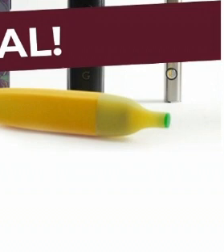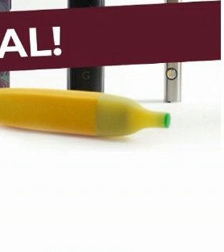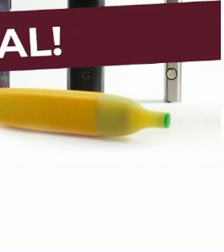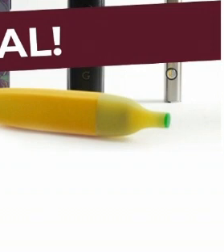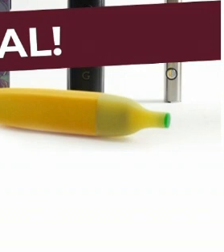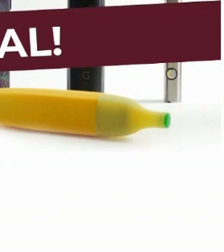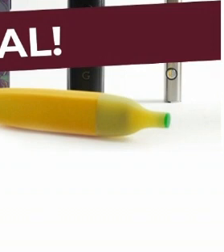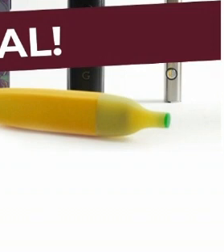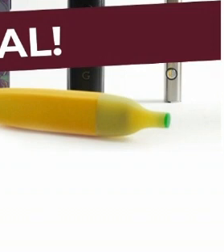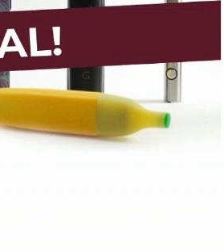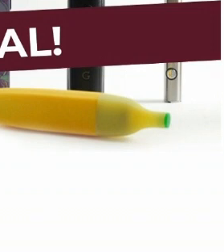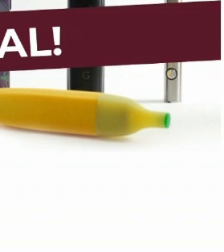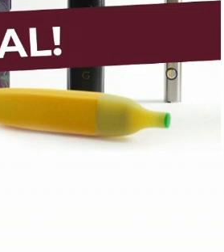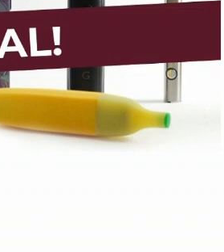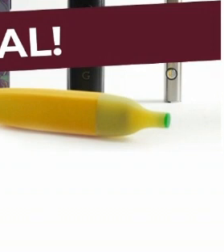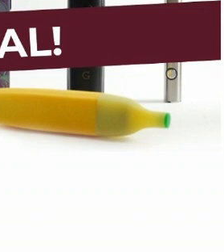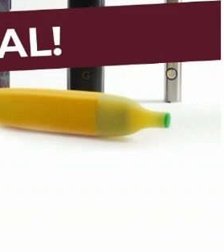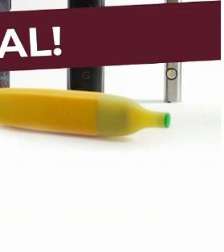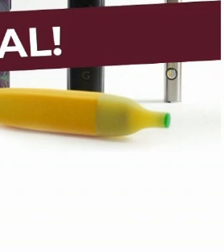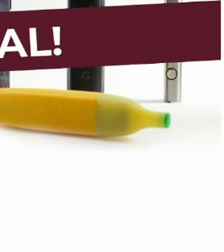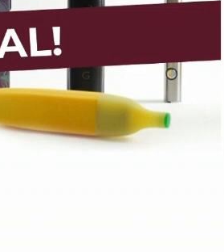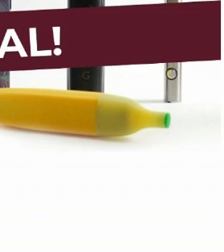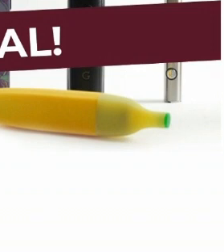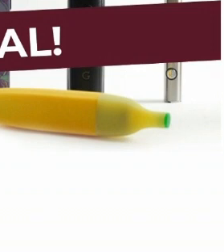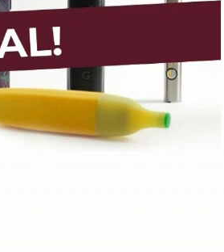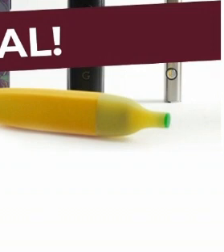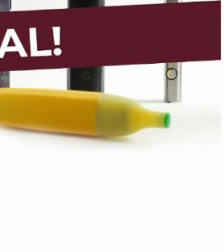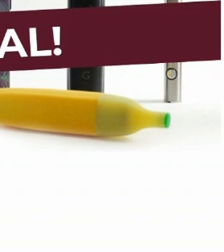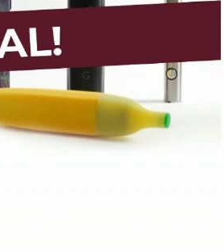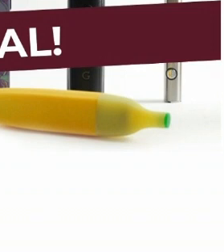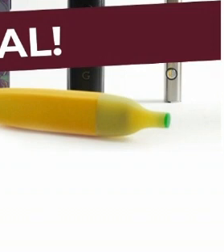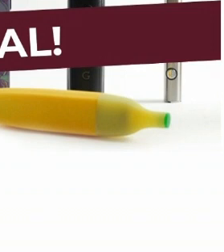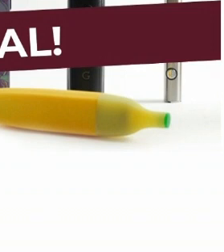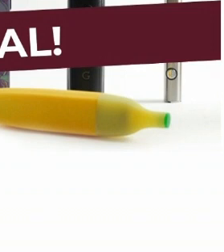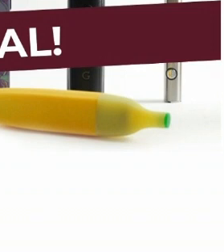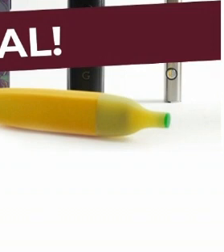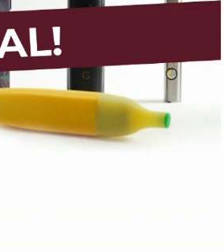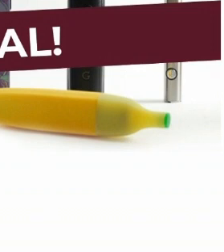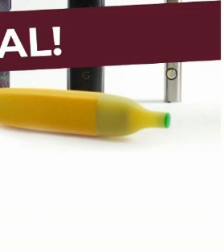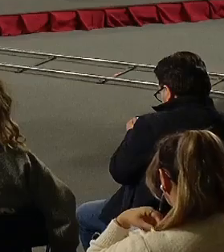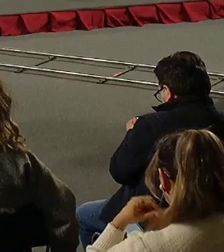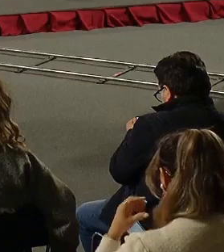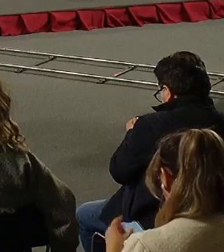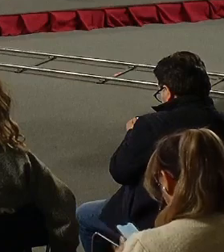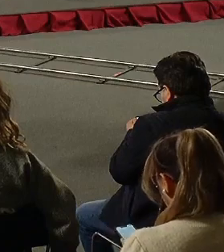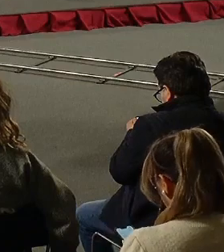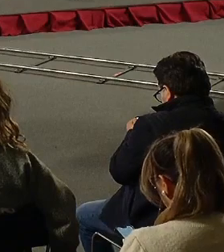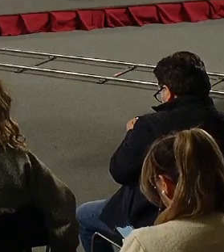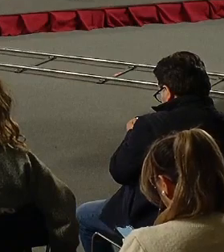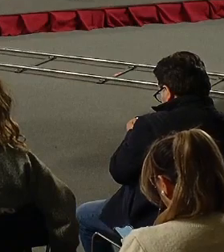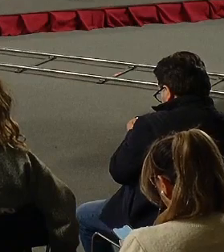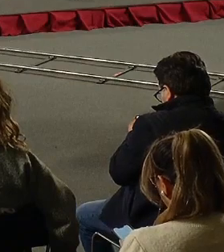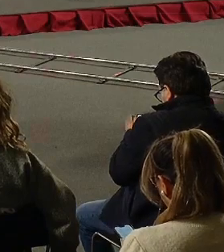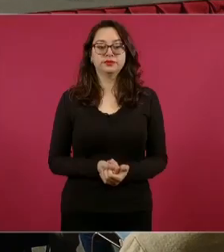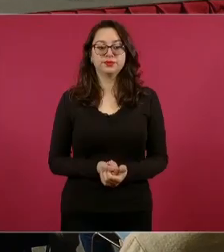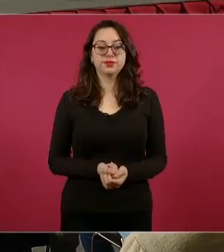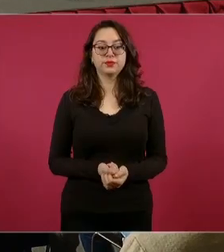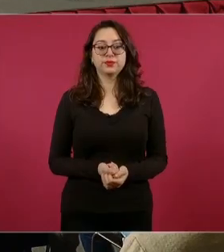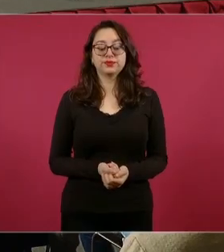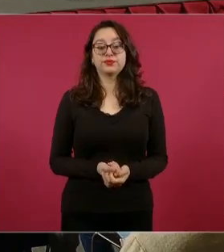permítanme comenzar hablando y profundizando sobre sustancias que provocan un daño real: los